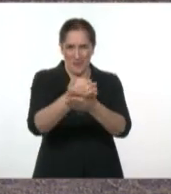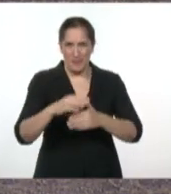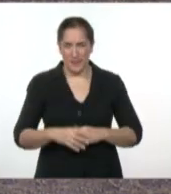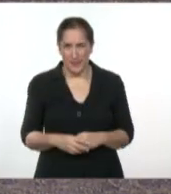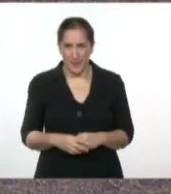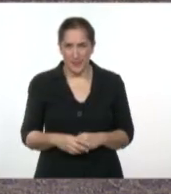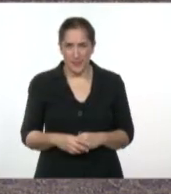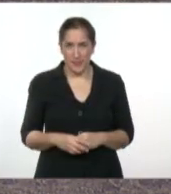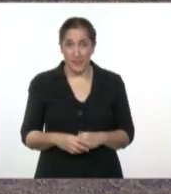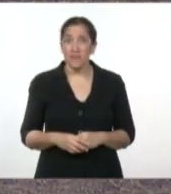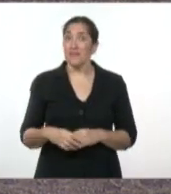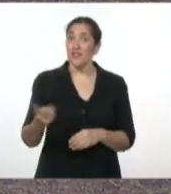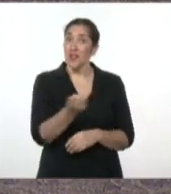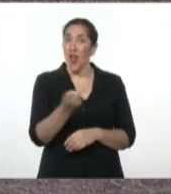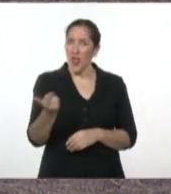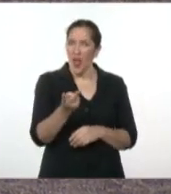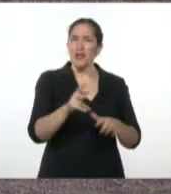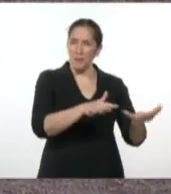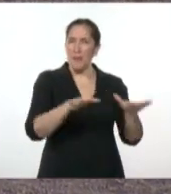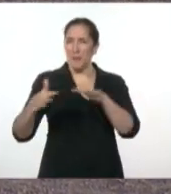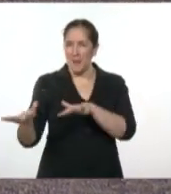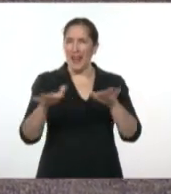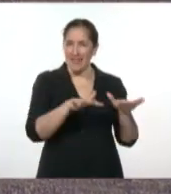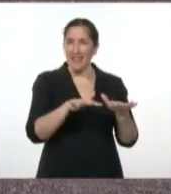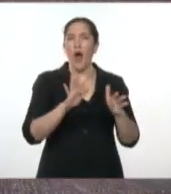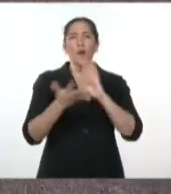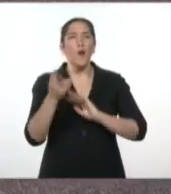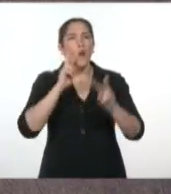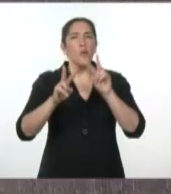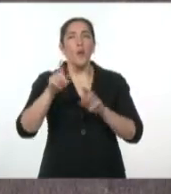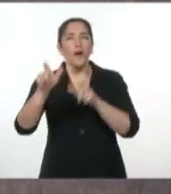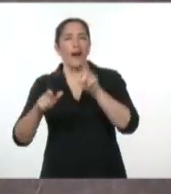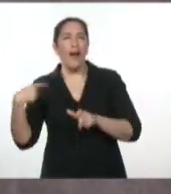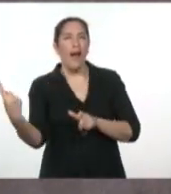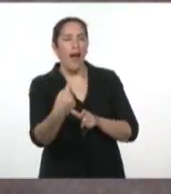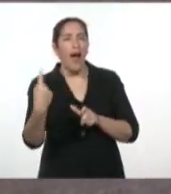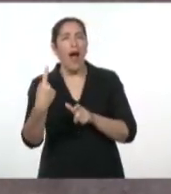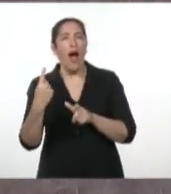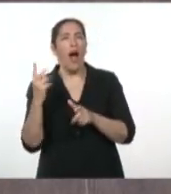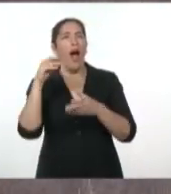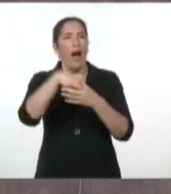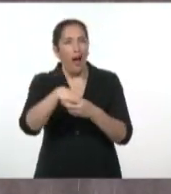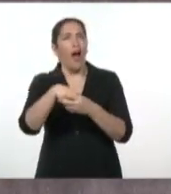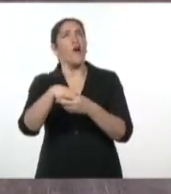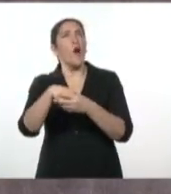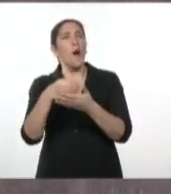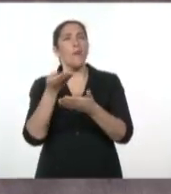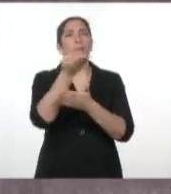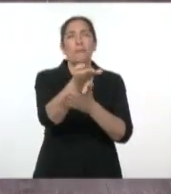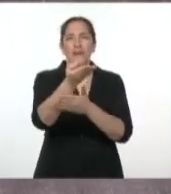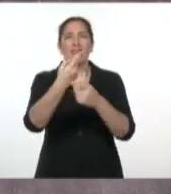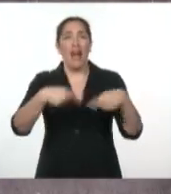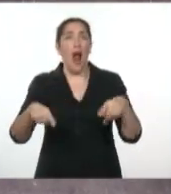Sí, las dos cartas de lectores tienen eso en común, ¿no? Como que involucran a la sociedad. Claro, a partir de un hecho puntual de